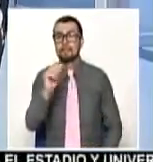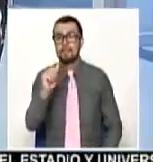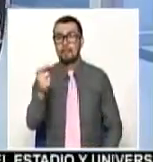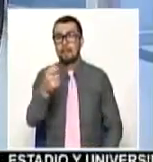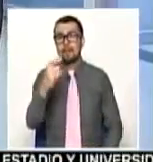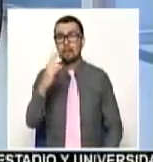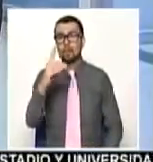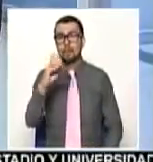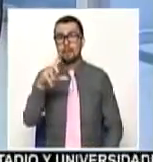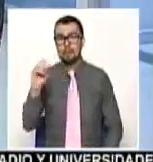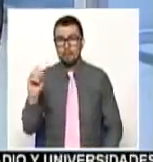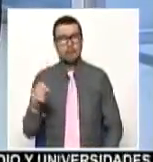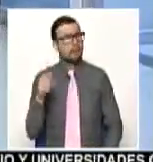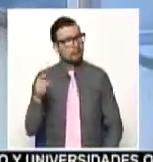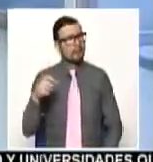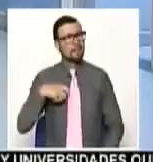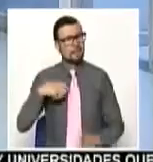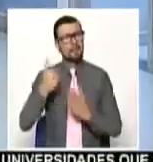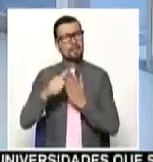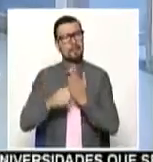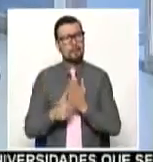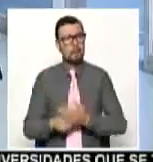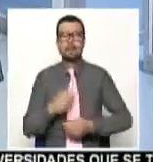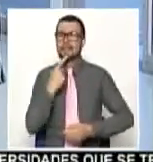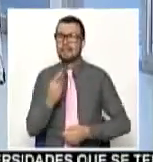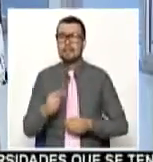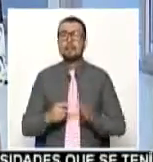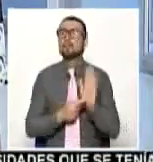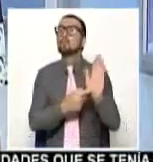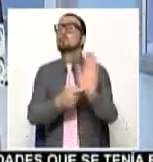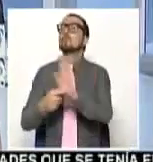programa que se llama Lactancia al Aire Libre. Andreita, buenas noches.